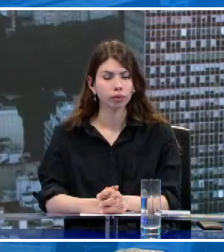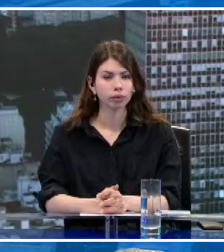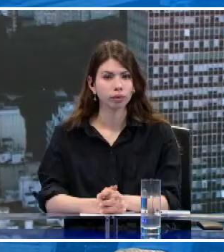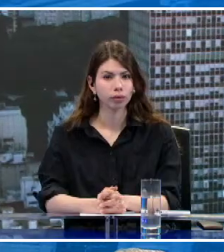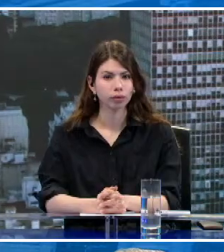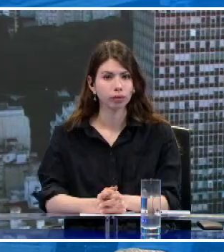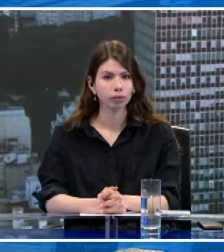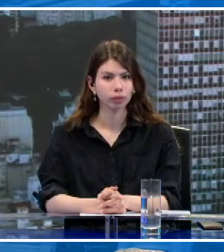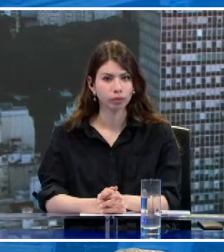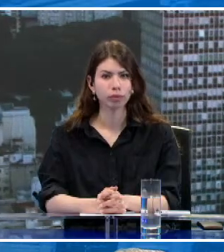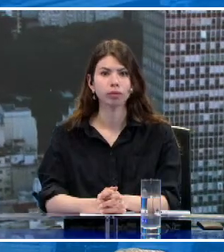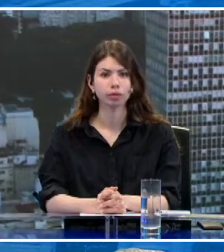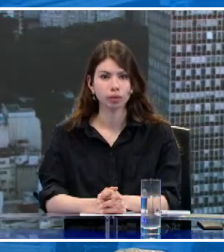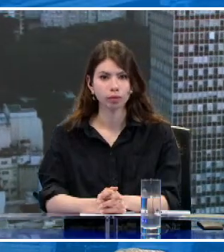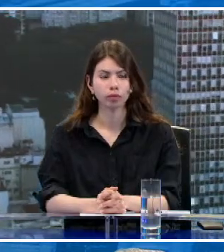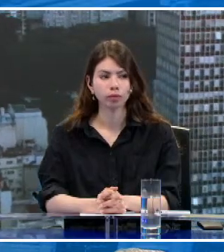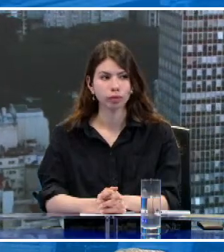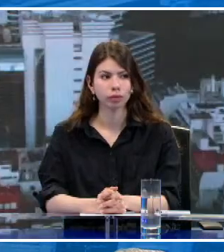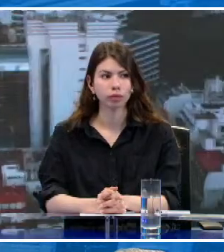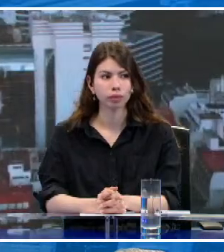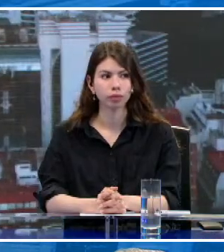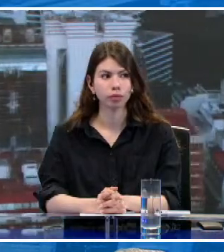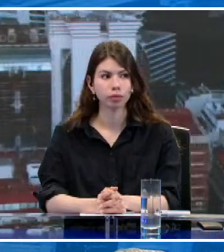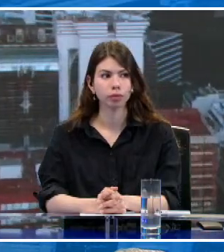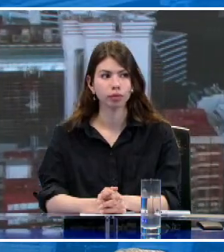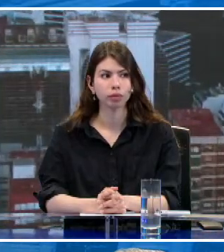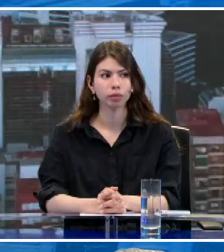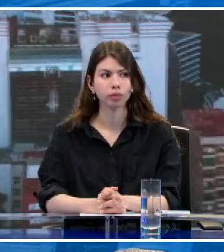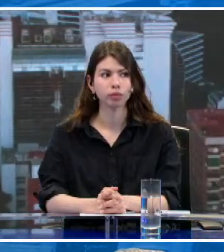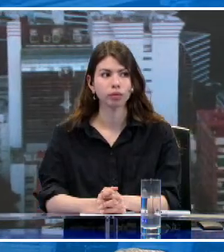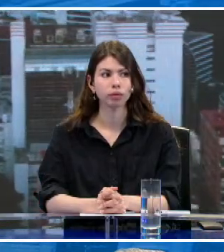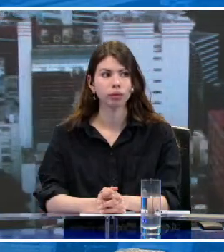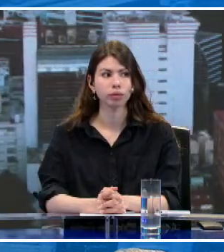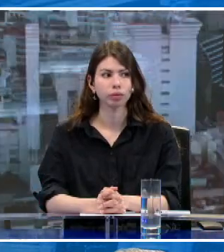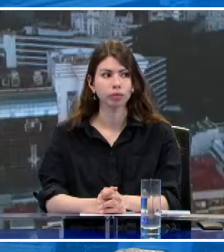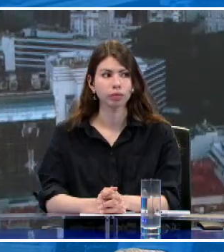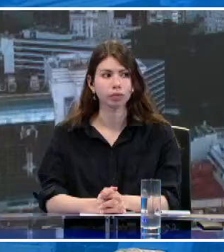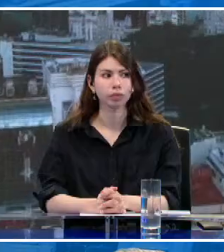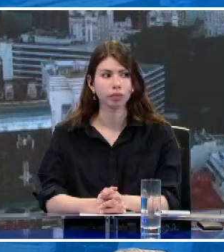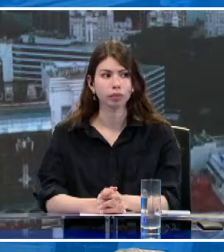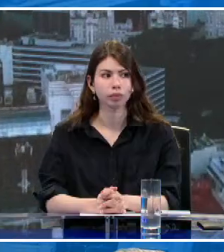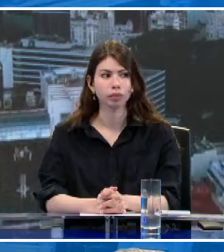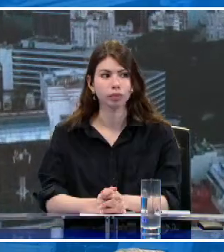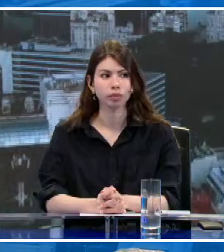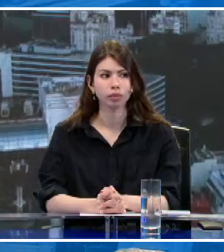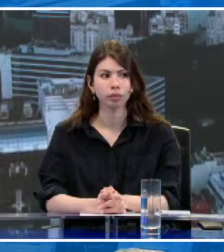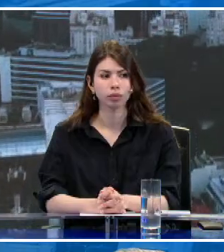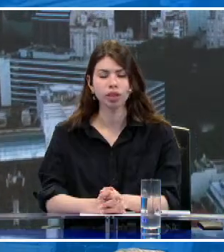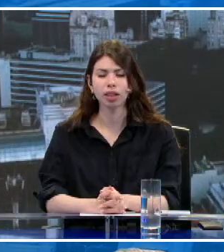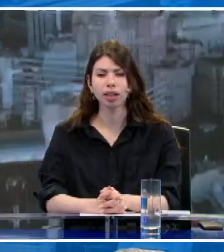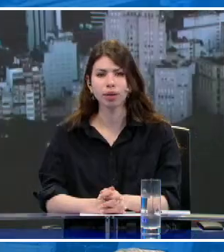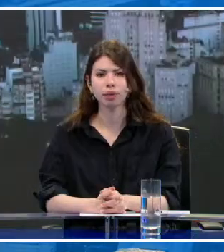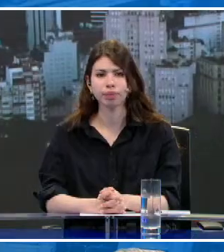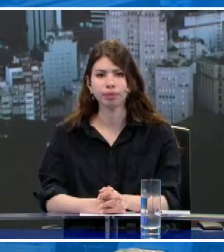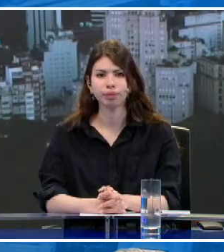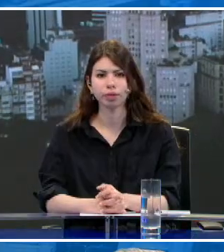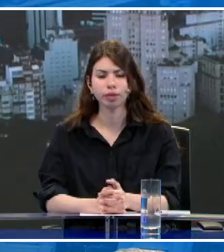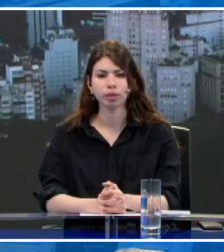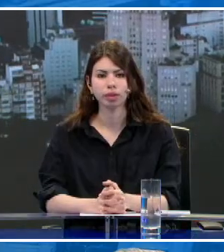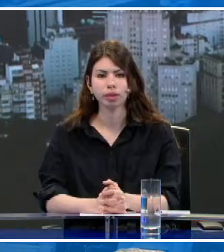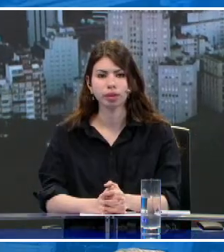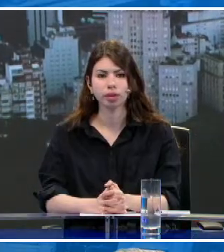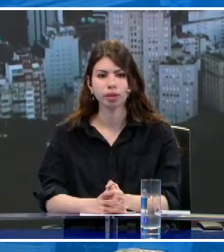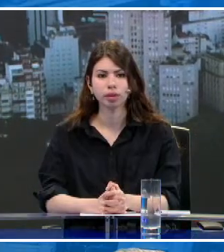explicar Libra, también explica fentanilo y también explica otro montón de cosas, ¿no? Es un hombre que,